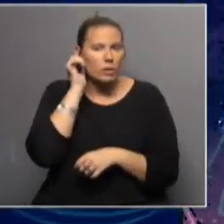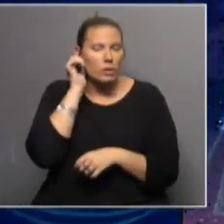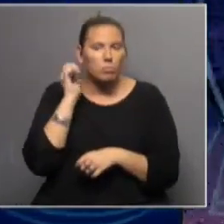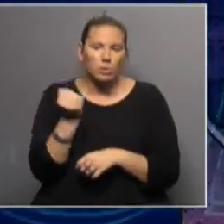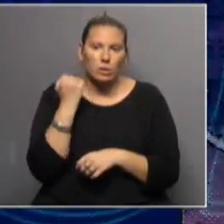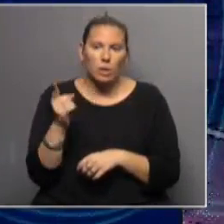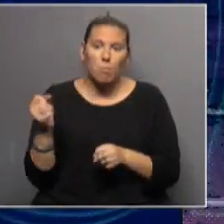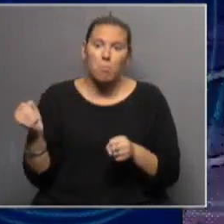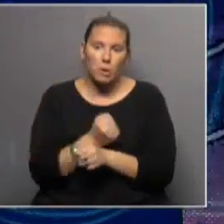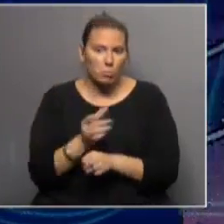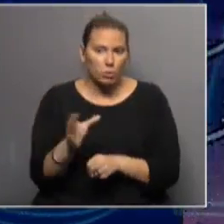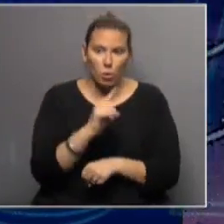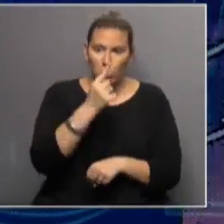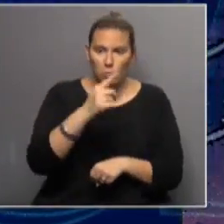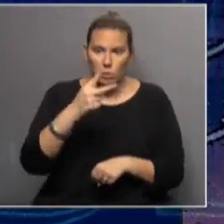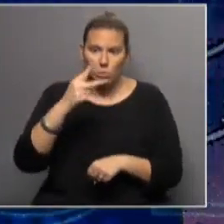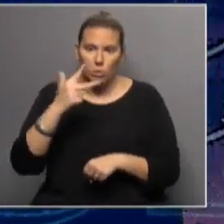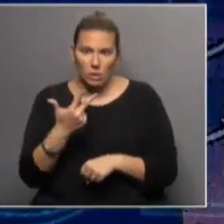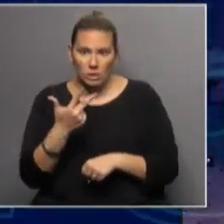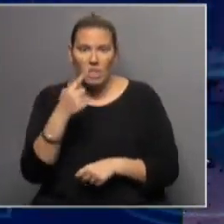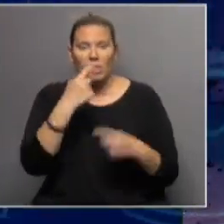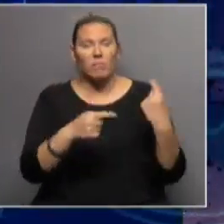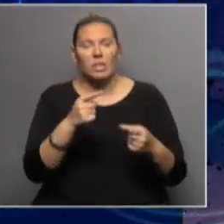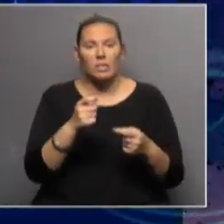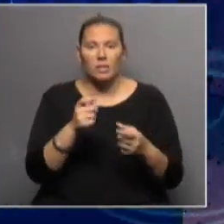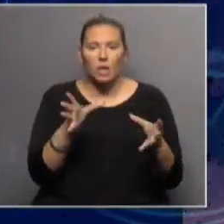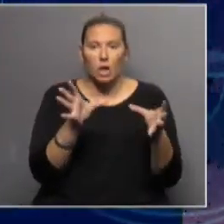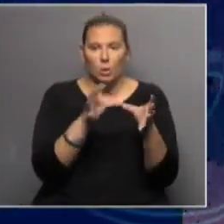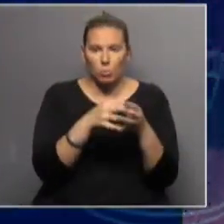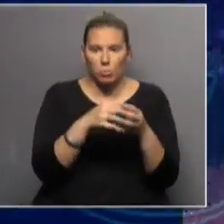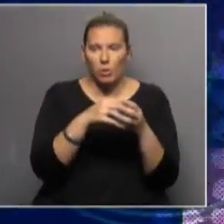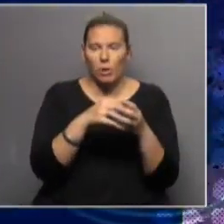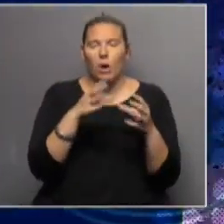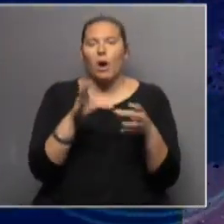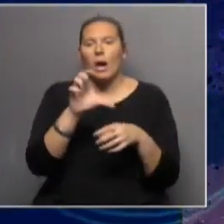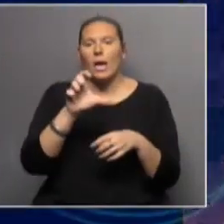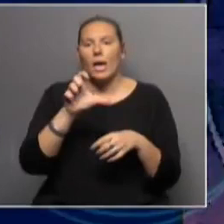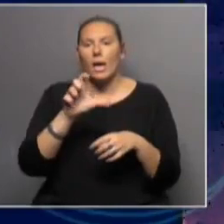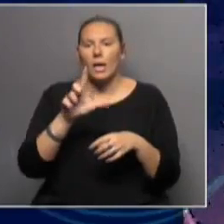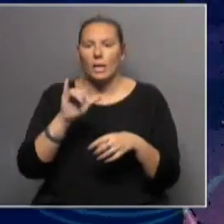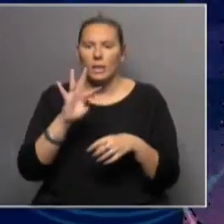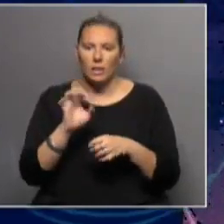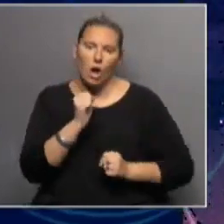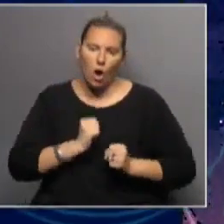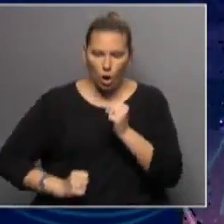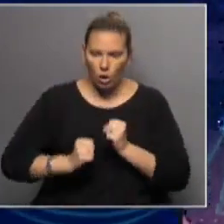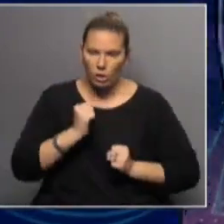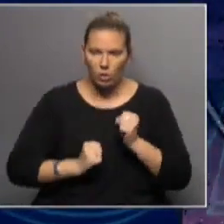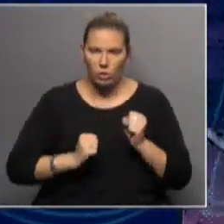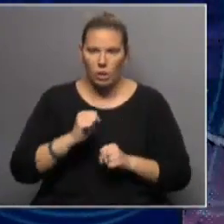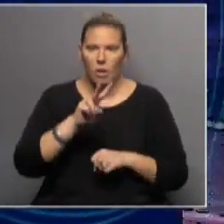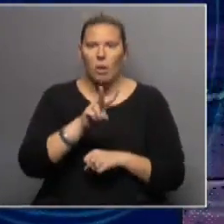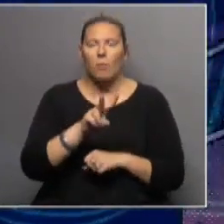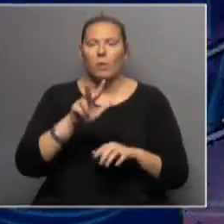todos tienen premio, ¿no? El primero, segundo y tercero desde diferentes categorías. Hay categoría elite, por supuesto, que son los corredores, hoy las corredoras que ponen 28 a